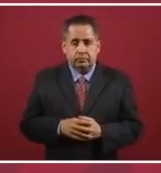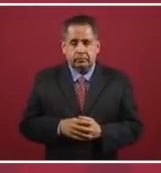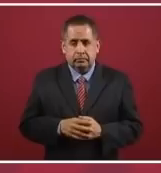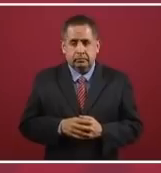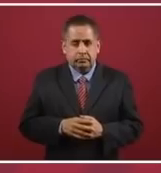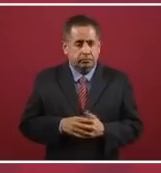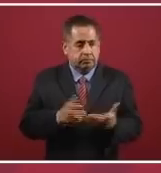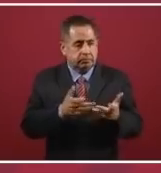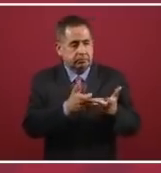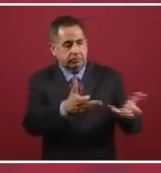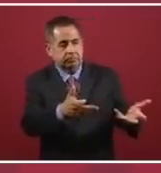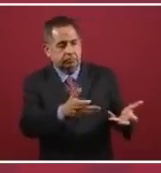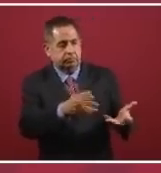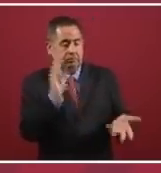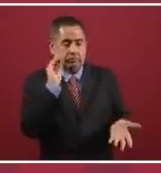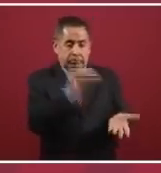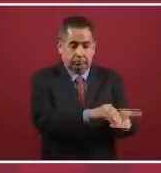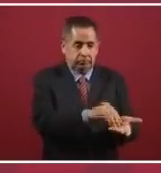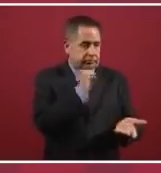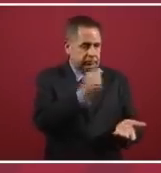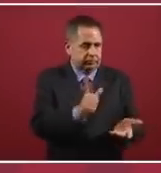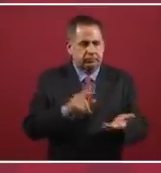terreno, pero